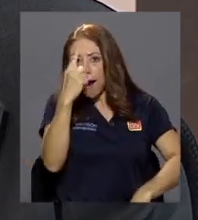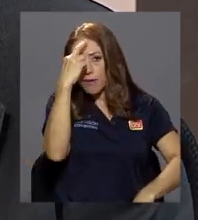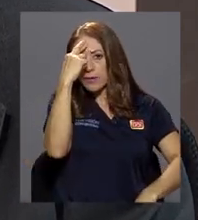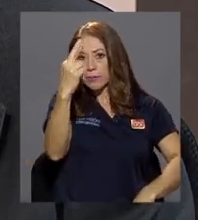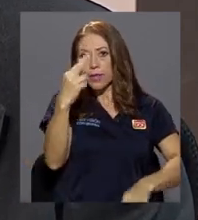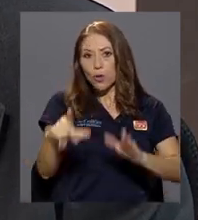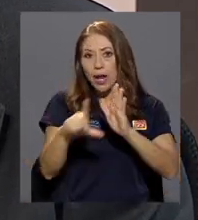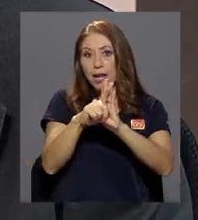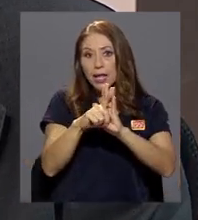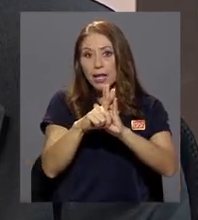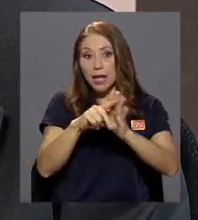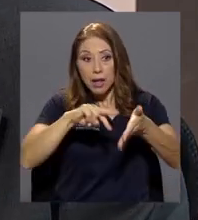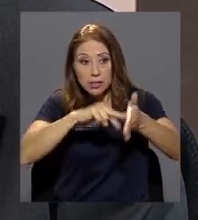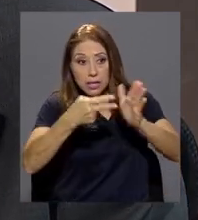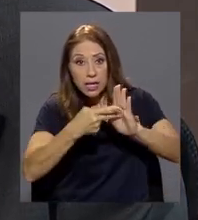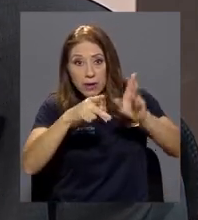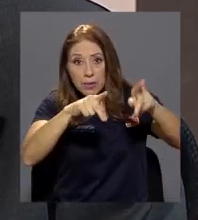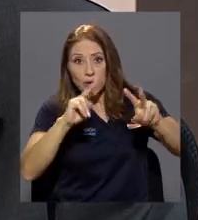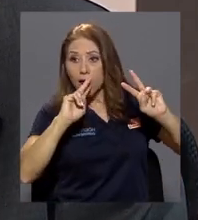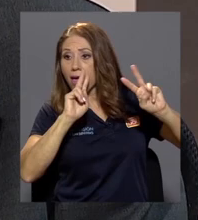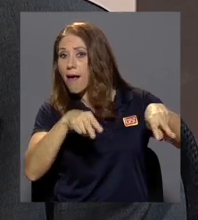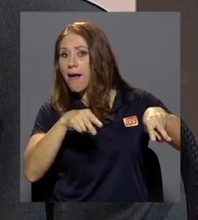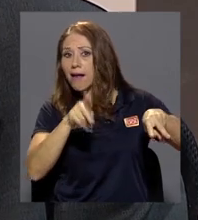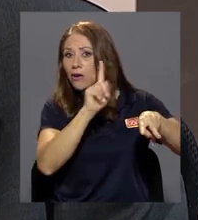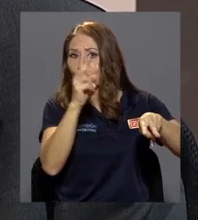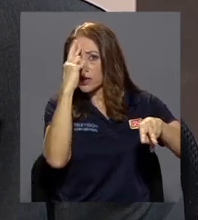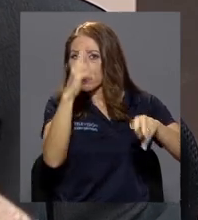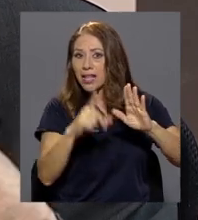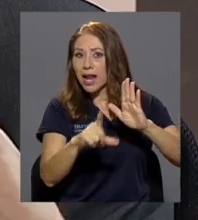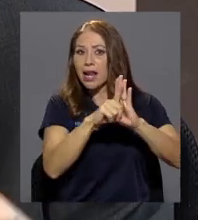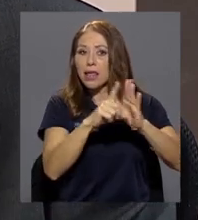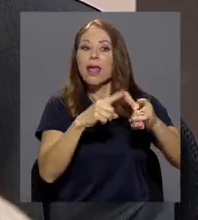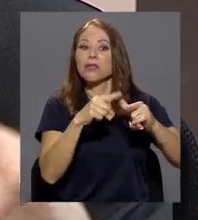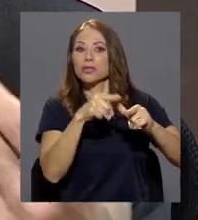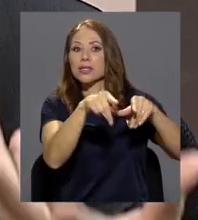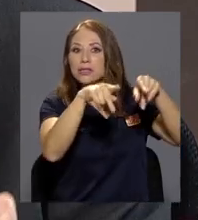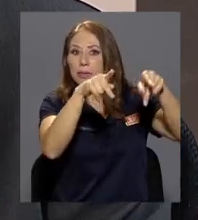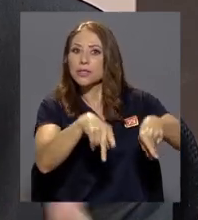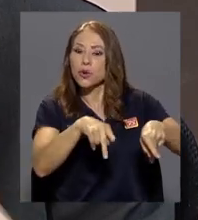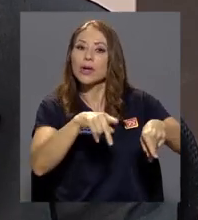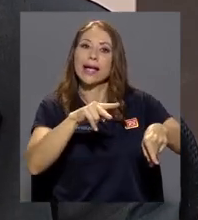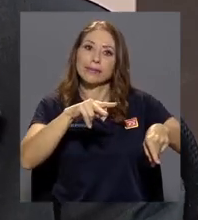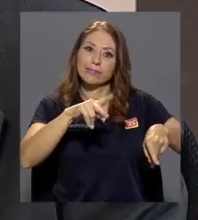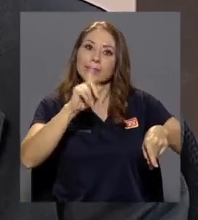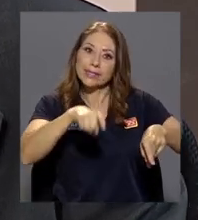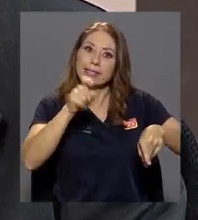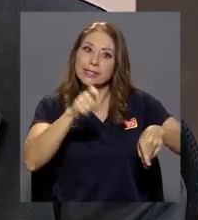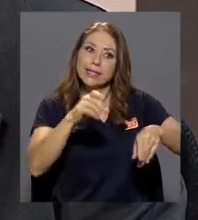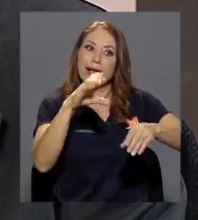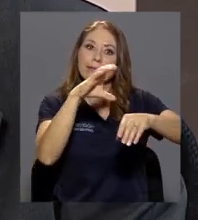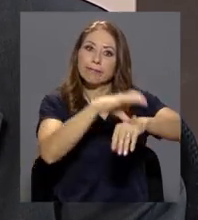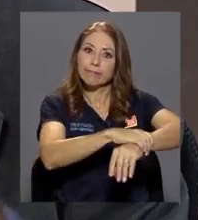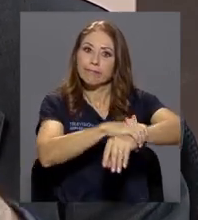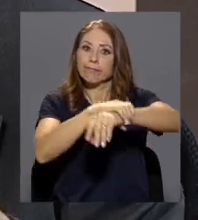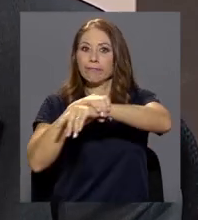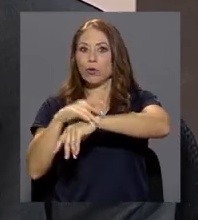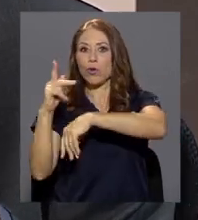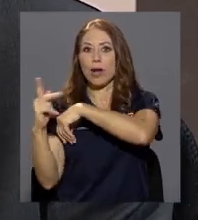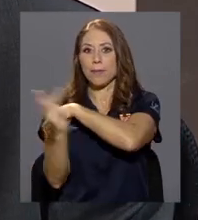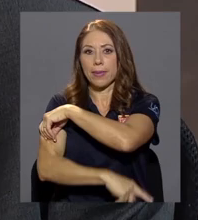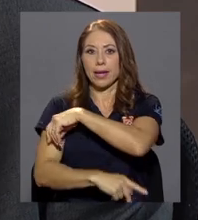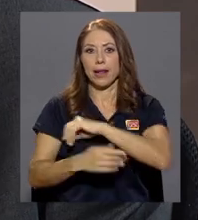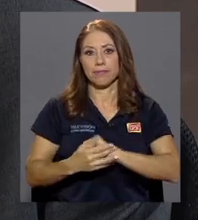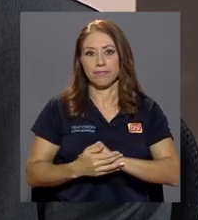y por lo tanto aquel que cometió un delito y no la respeta se hace merecedor o acreedor de una pena bien esta